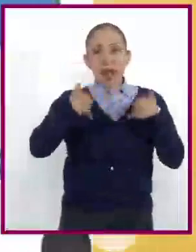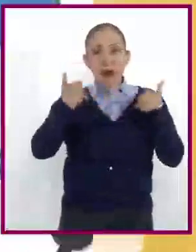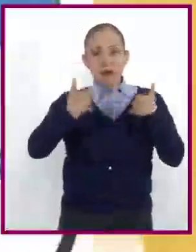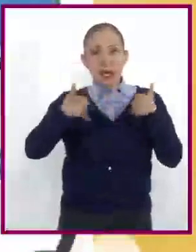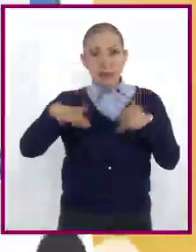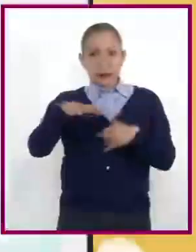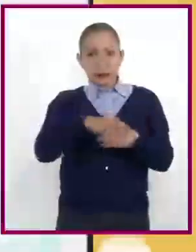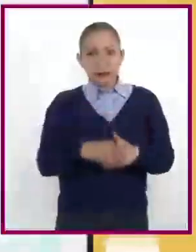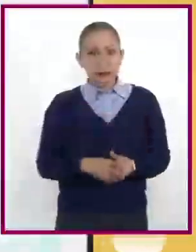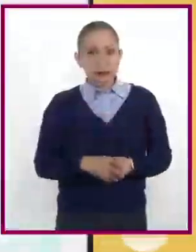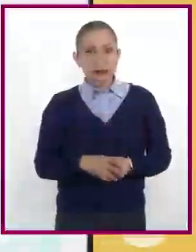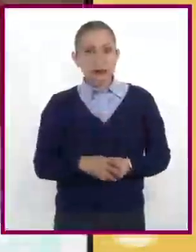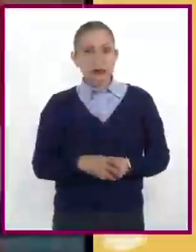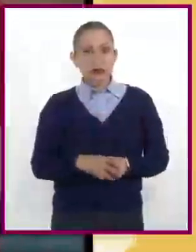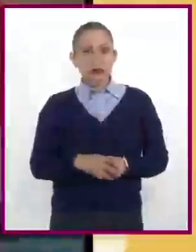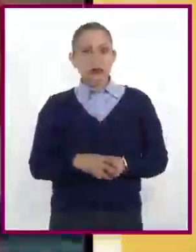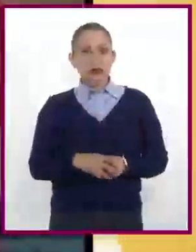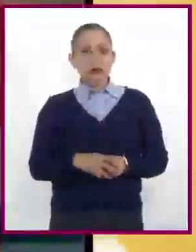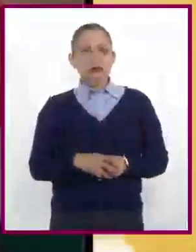jóvenes.